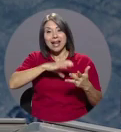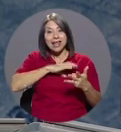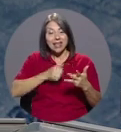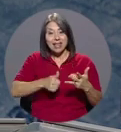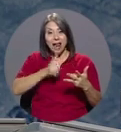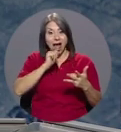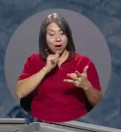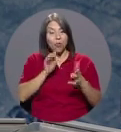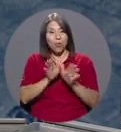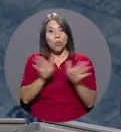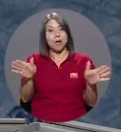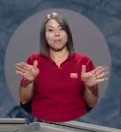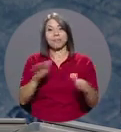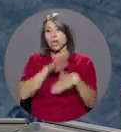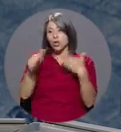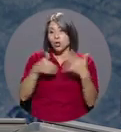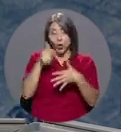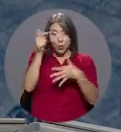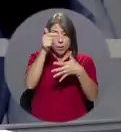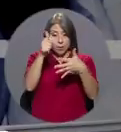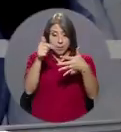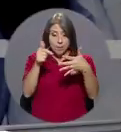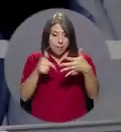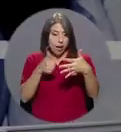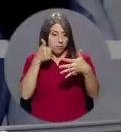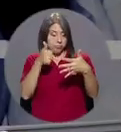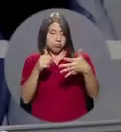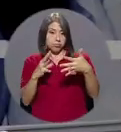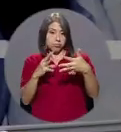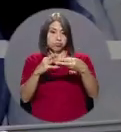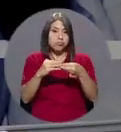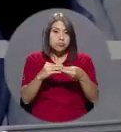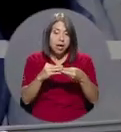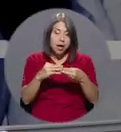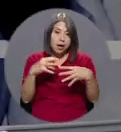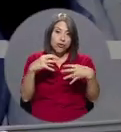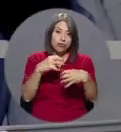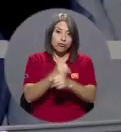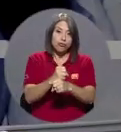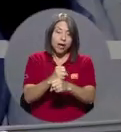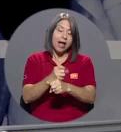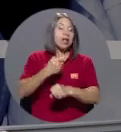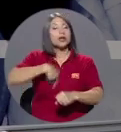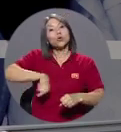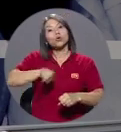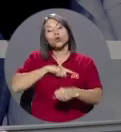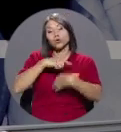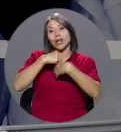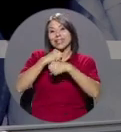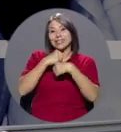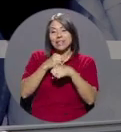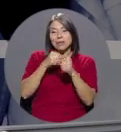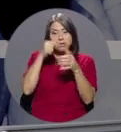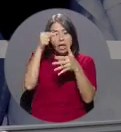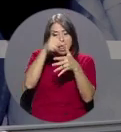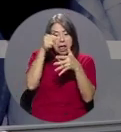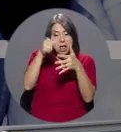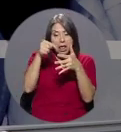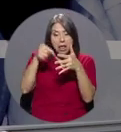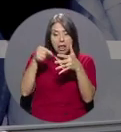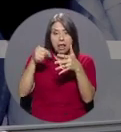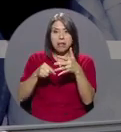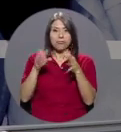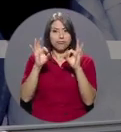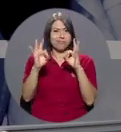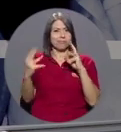del agua en términos generales. Entonces, todas estas condiciones, cuando las unificamos, genera que creamos parámetros exactos